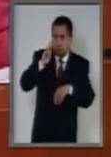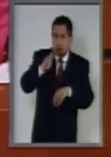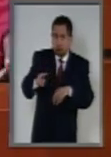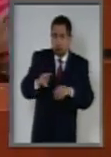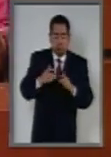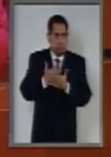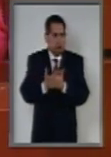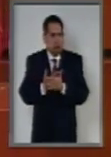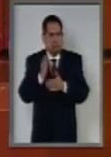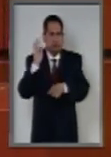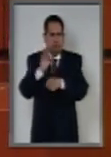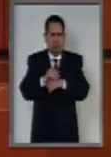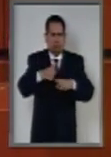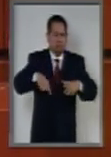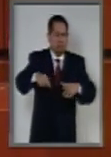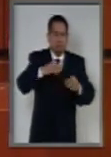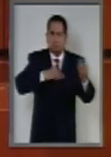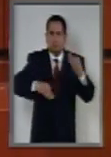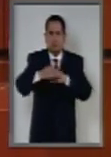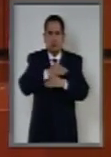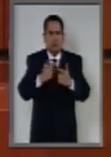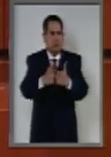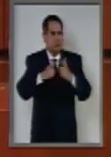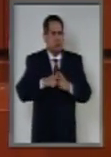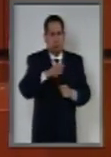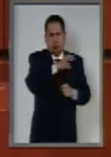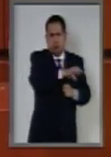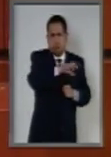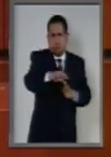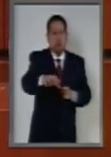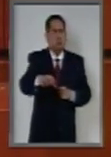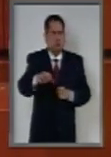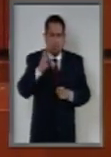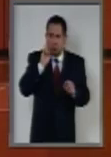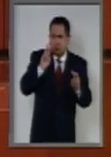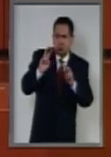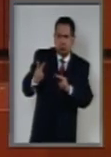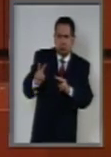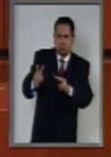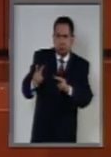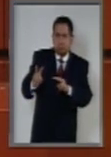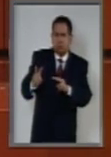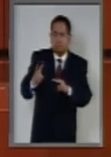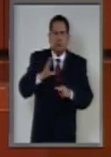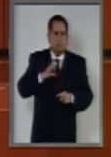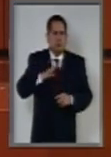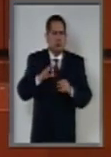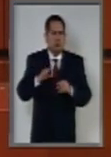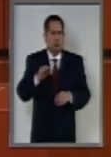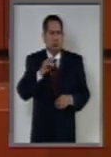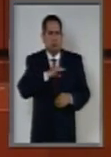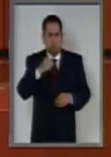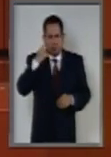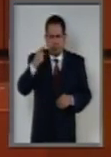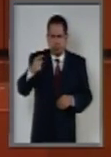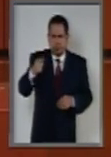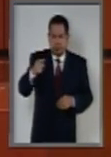sociedad mexicana, de todos los sectores de la población, encuentren la obra